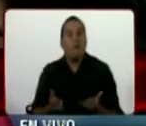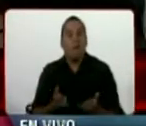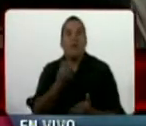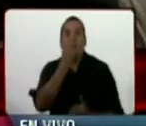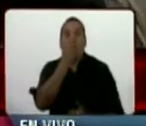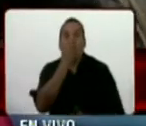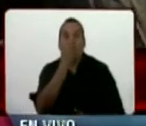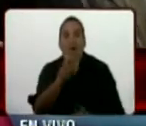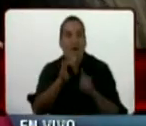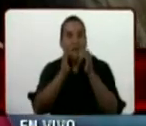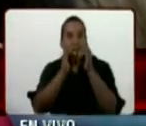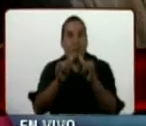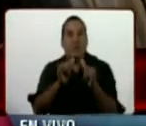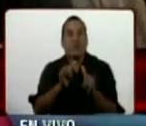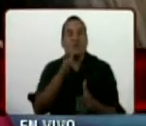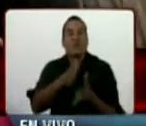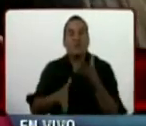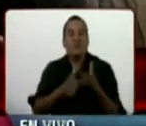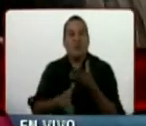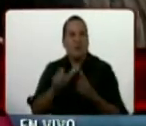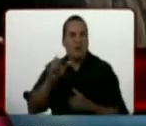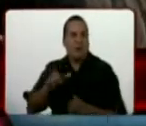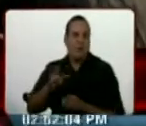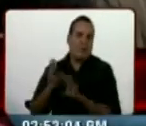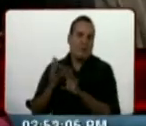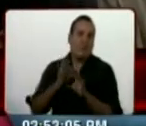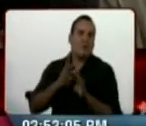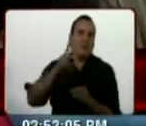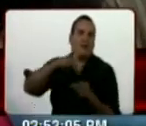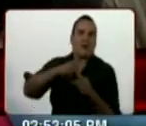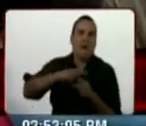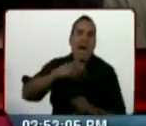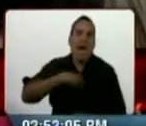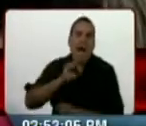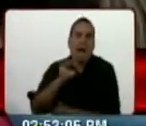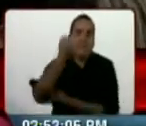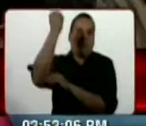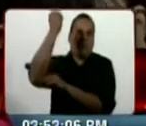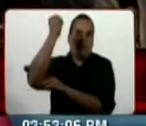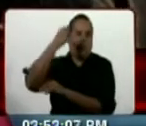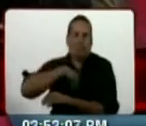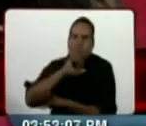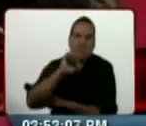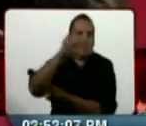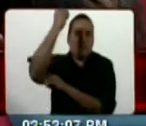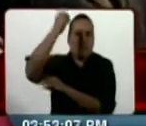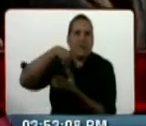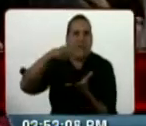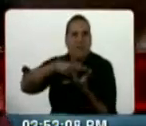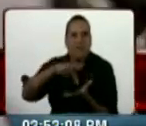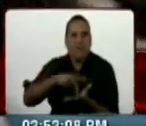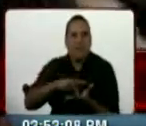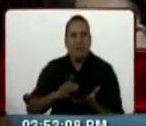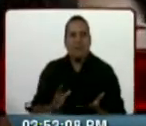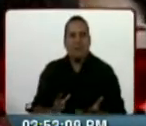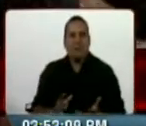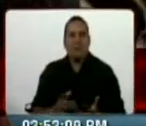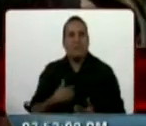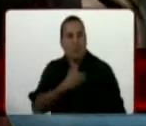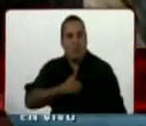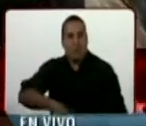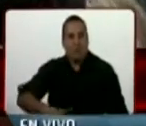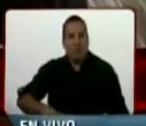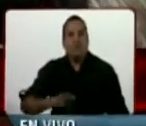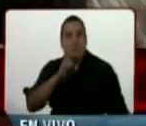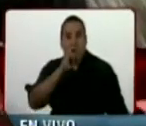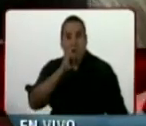en cuanto a la participación. Se está rompiendo el récord de participación, según señalaba el presidente de la República,